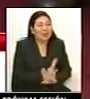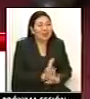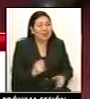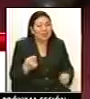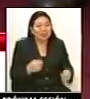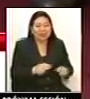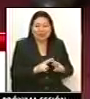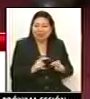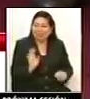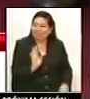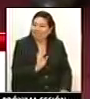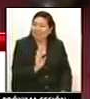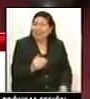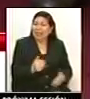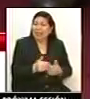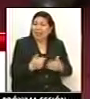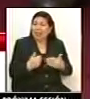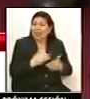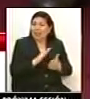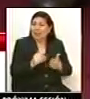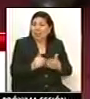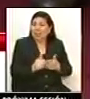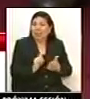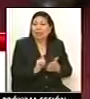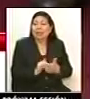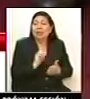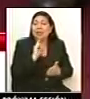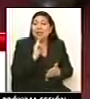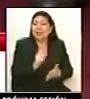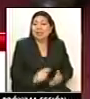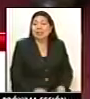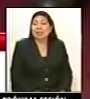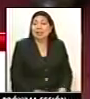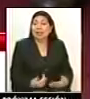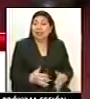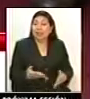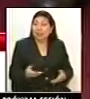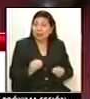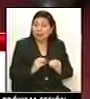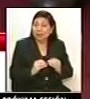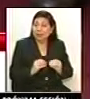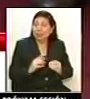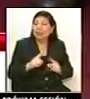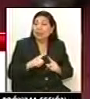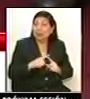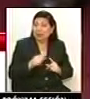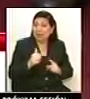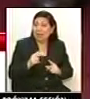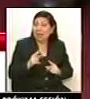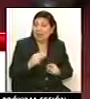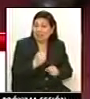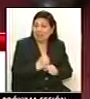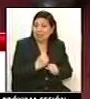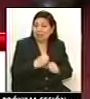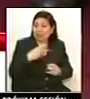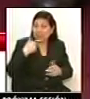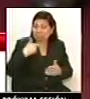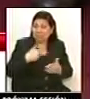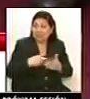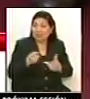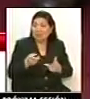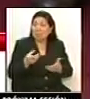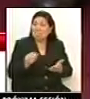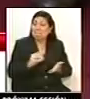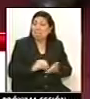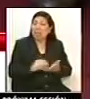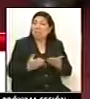invertir en exploración. Han tenido toda la oportunidad. Lo que quieren hacer es, como ya está la refinería de Talara, que va a consumir y va a trabajar ese petróleo, quieren todavía